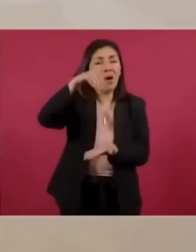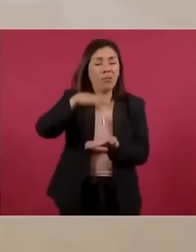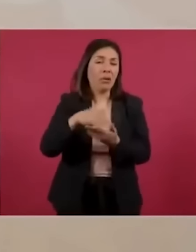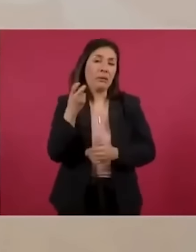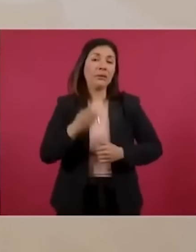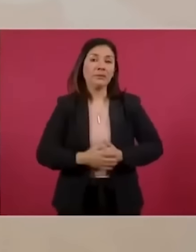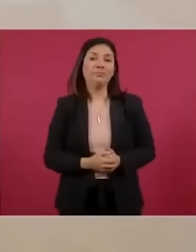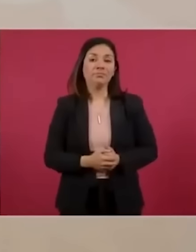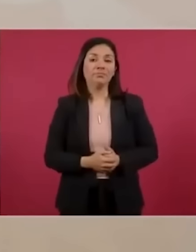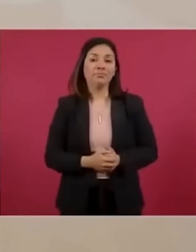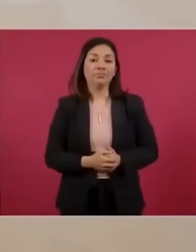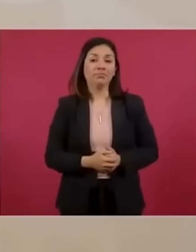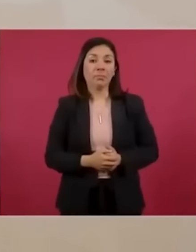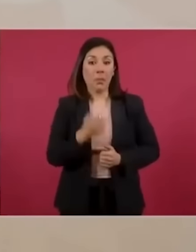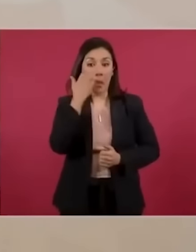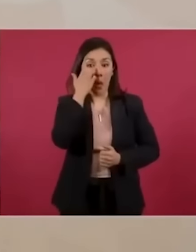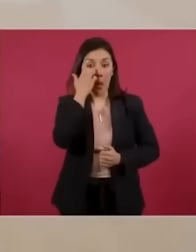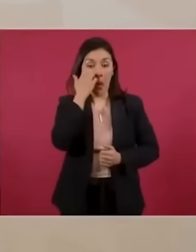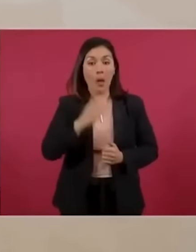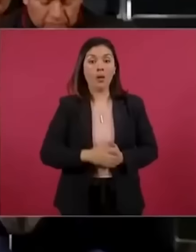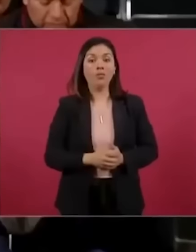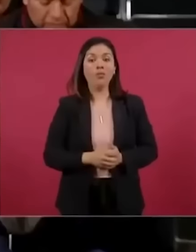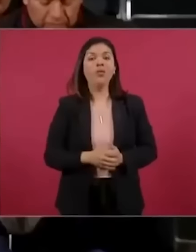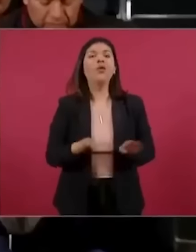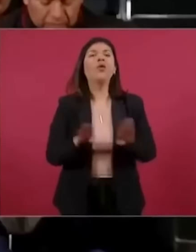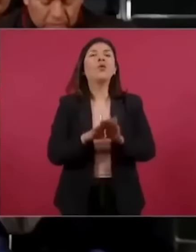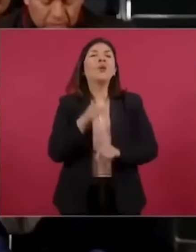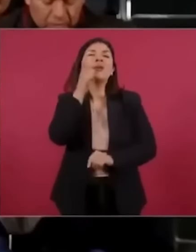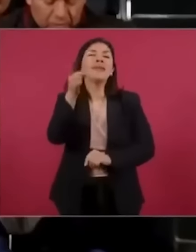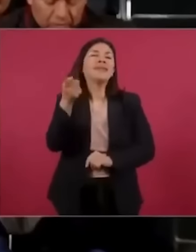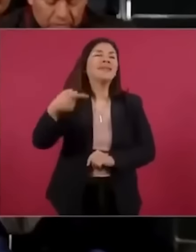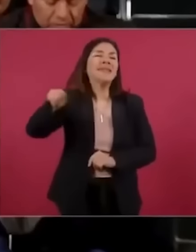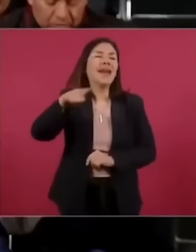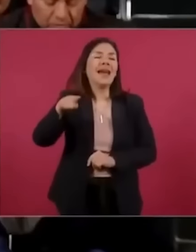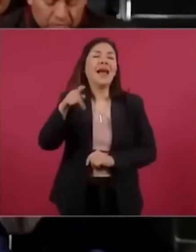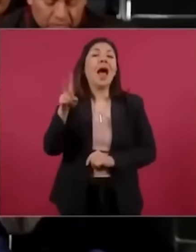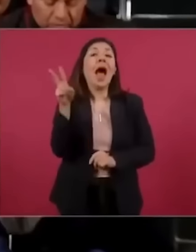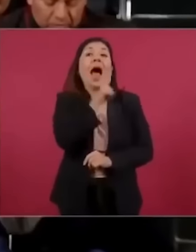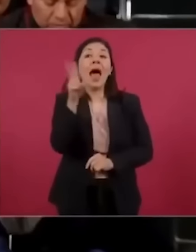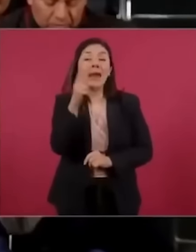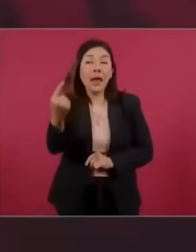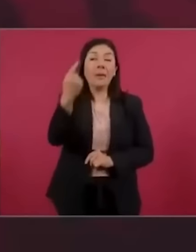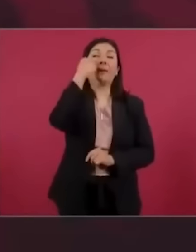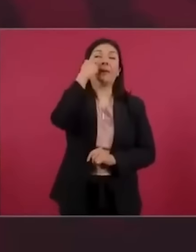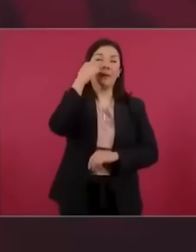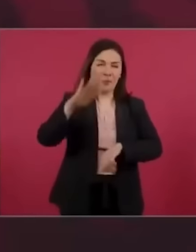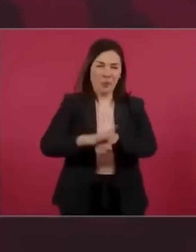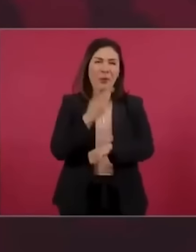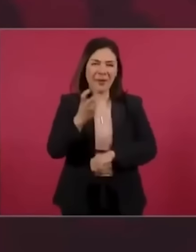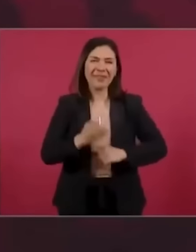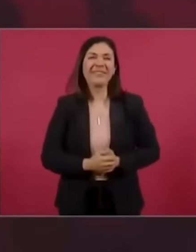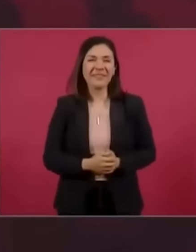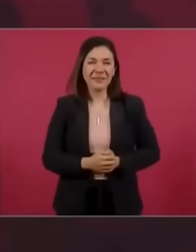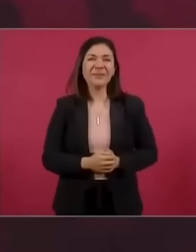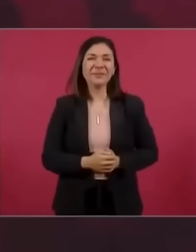Como dirían en el pueblo, le dio un aire, ¿no? ¿Mande? Como dirían en los pueblos, le dio un aire. Un aire, sí.